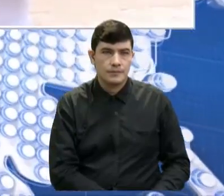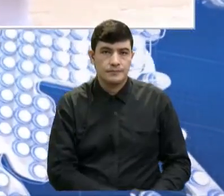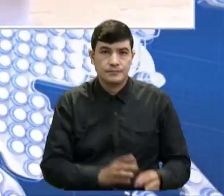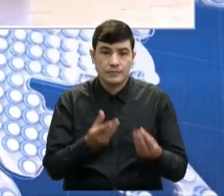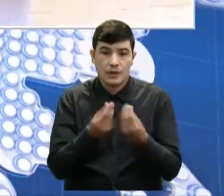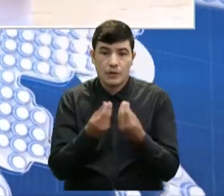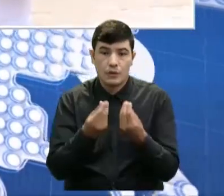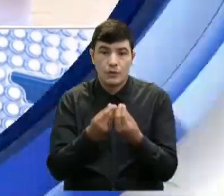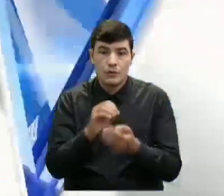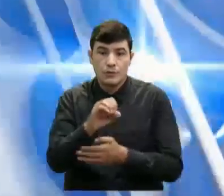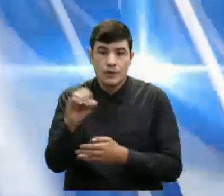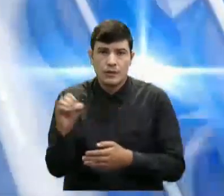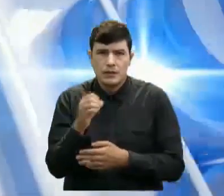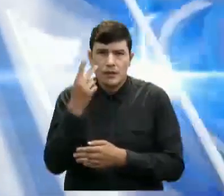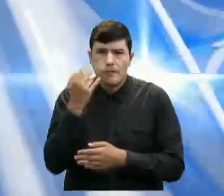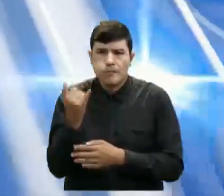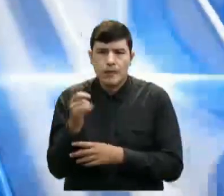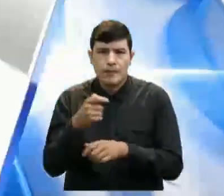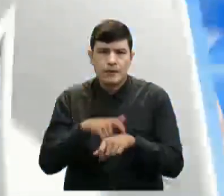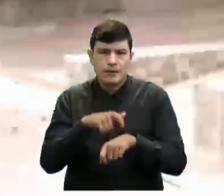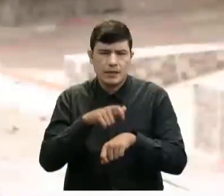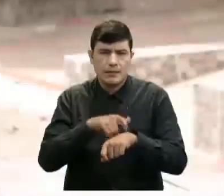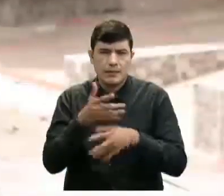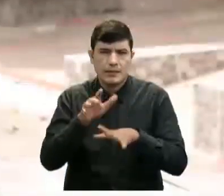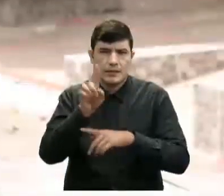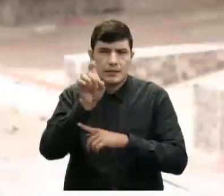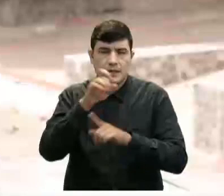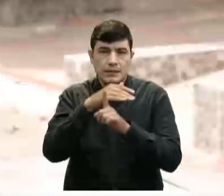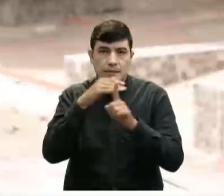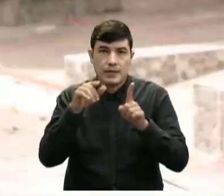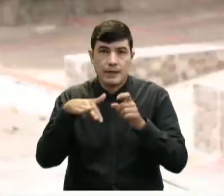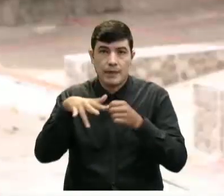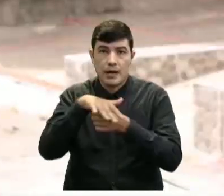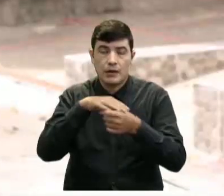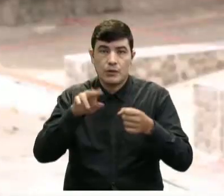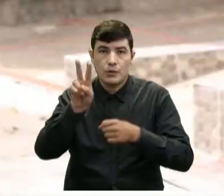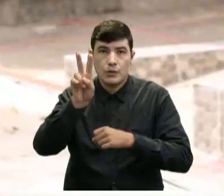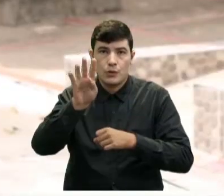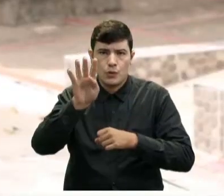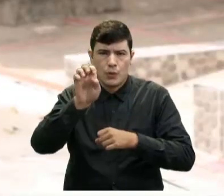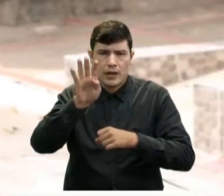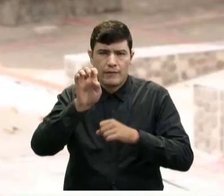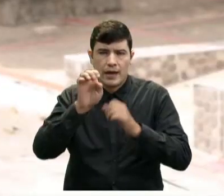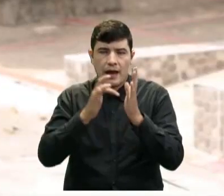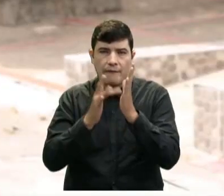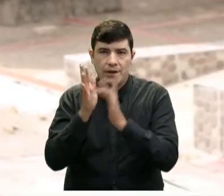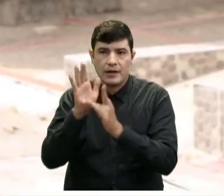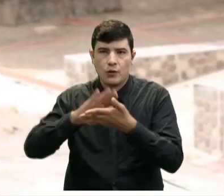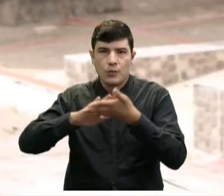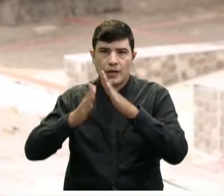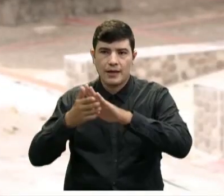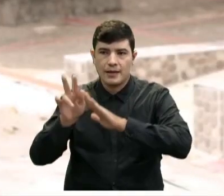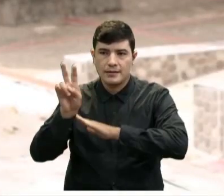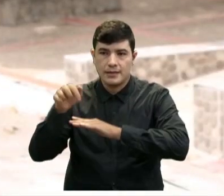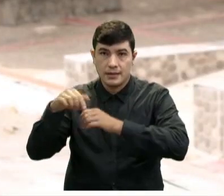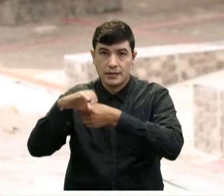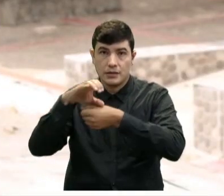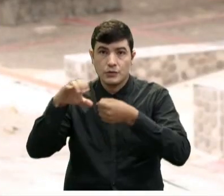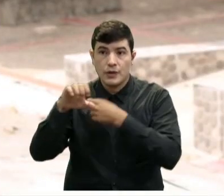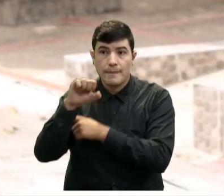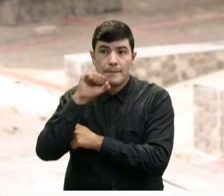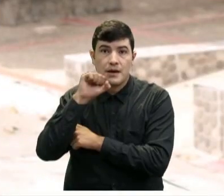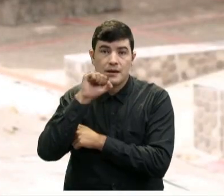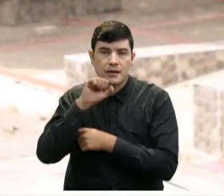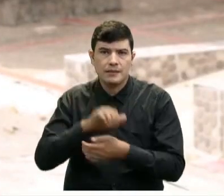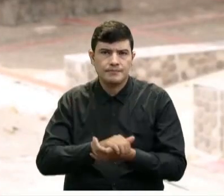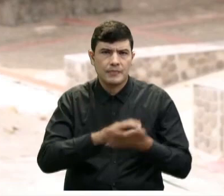Compañeros en estudio, pues esto sucedió hacia las 6:30 de la tarde en el barrio 9 de Abril, comuna 7 de Barranca Bermeja. A través de las redes sociales,